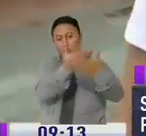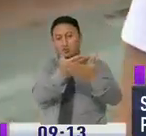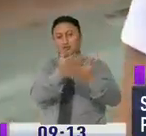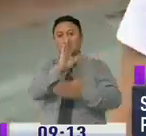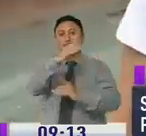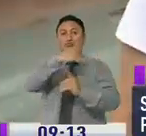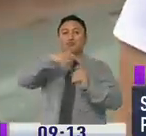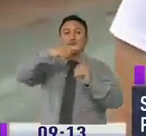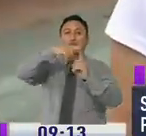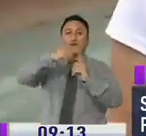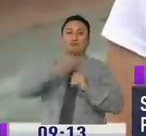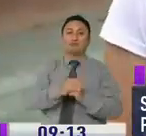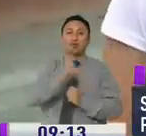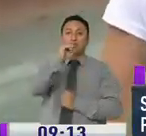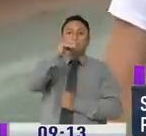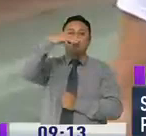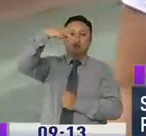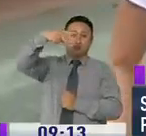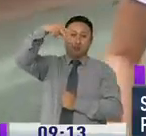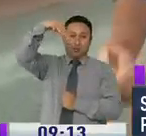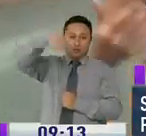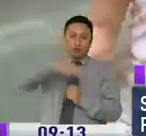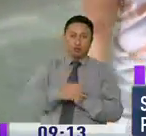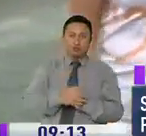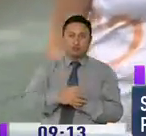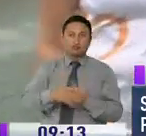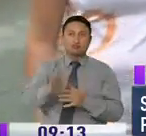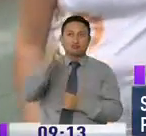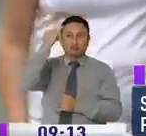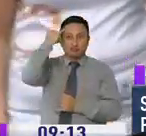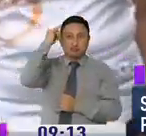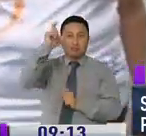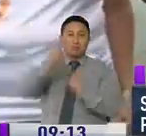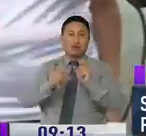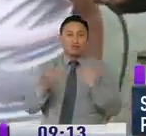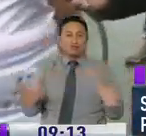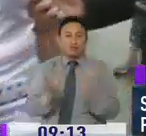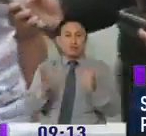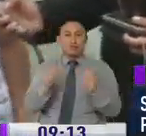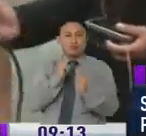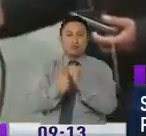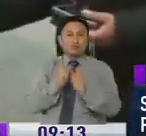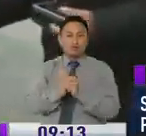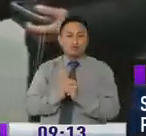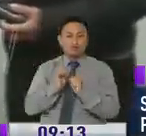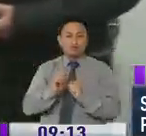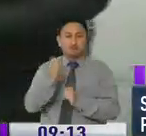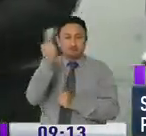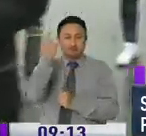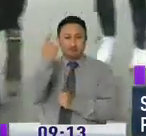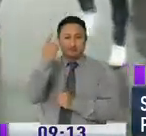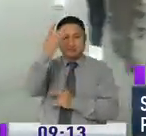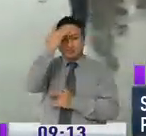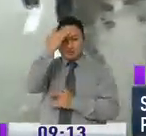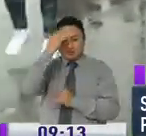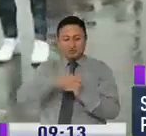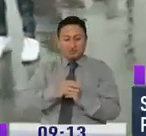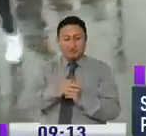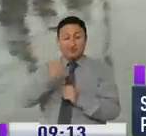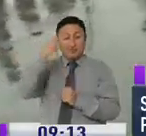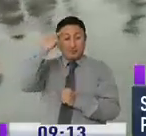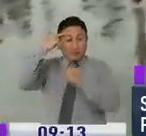Papa. Es solamente 1 kilómetro. La idea es de motivar al ejercicio, concientizar sobre la enfermedad de Alzheimer